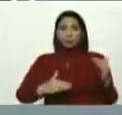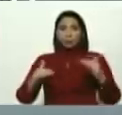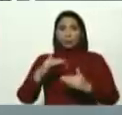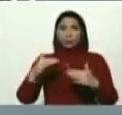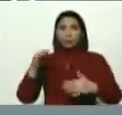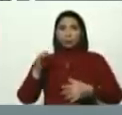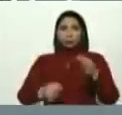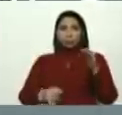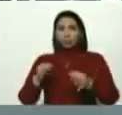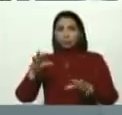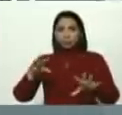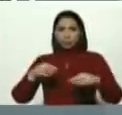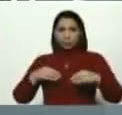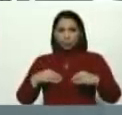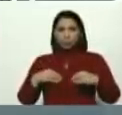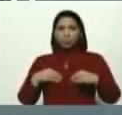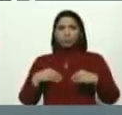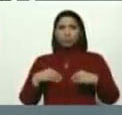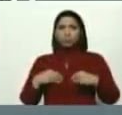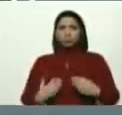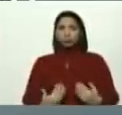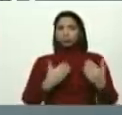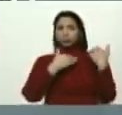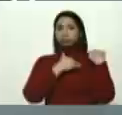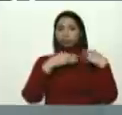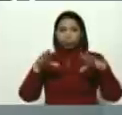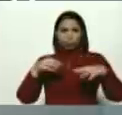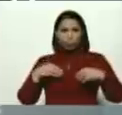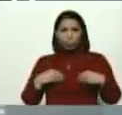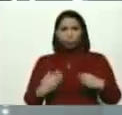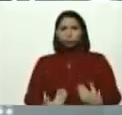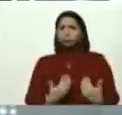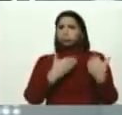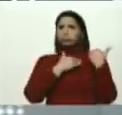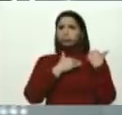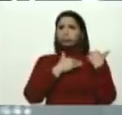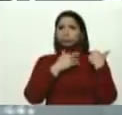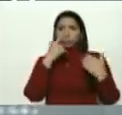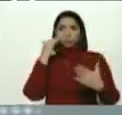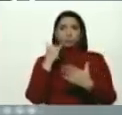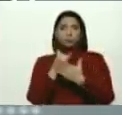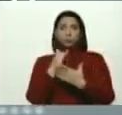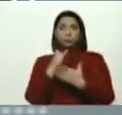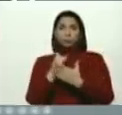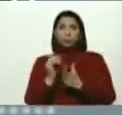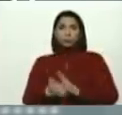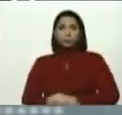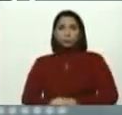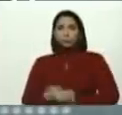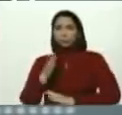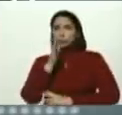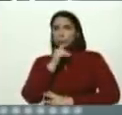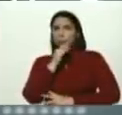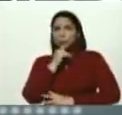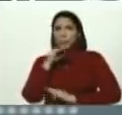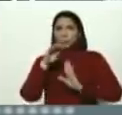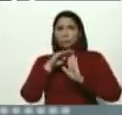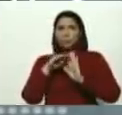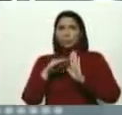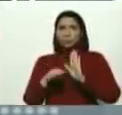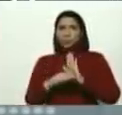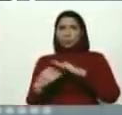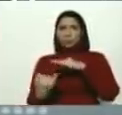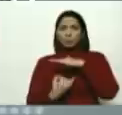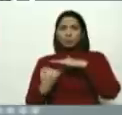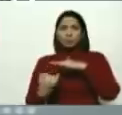tomó cartas en el asunto, tomó las riendas, verificó que no había condiciones